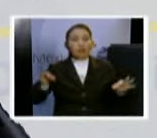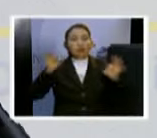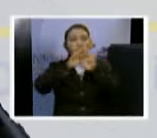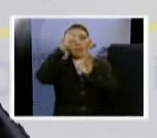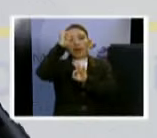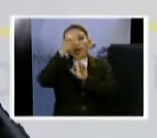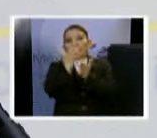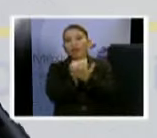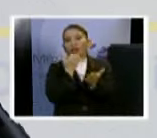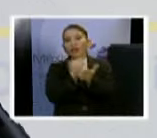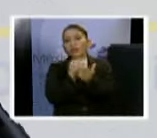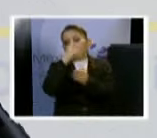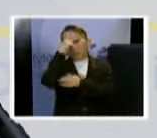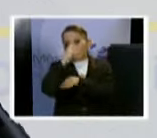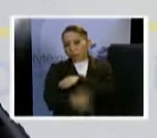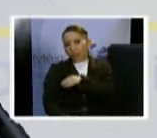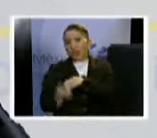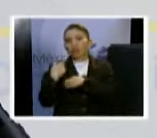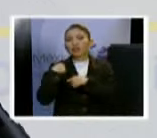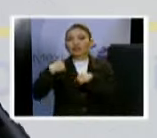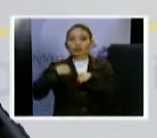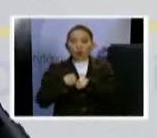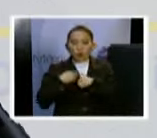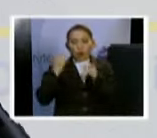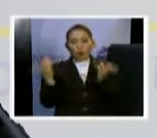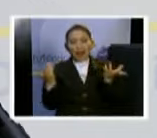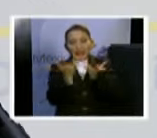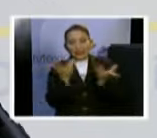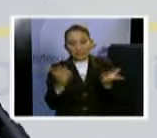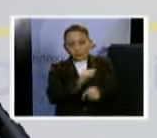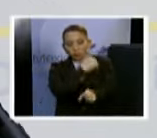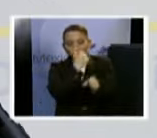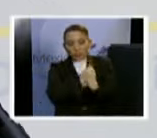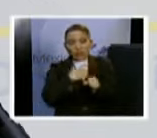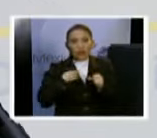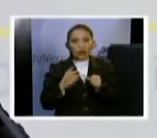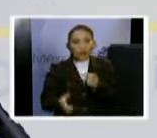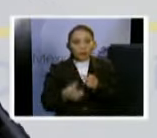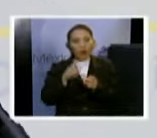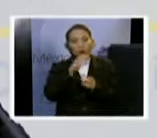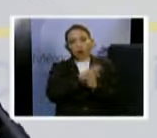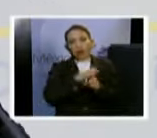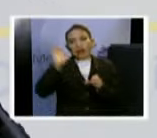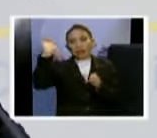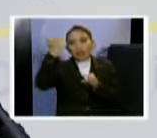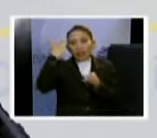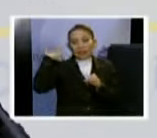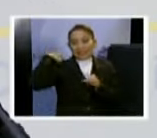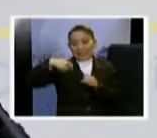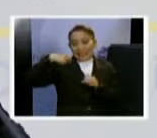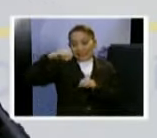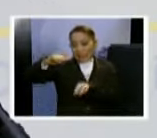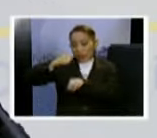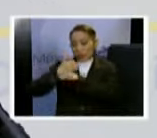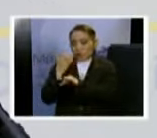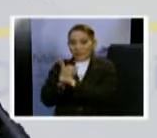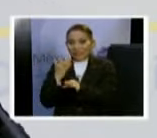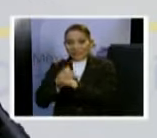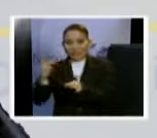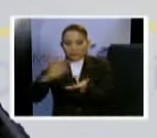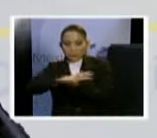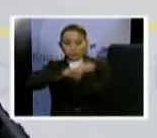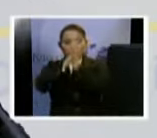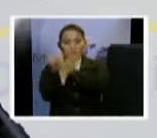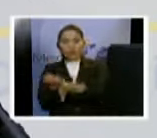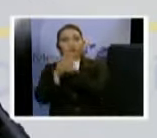para la economía nacional. Bombardier detonó la creación de un polo de desarrollo aeroespacial en Querétaro. Actualmente esto se convierte